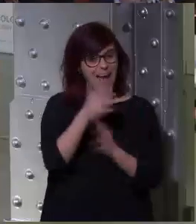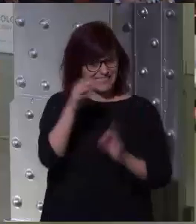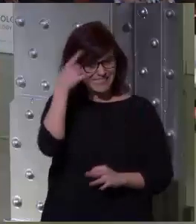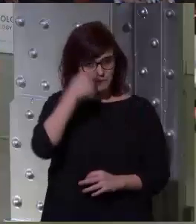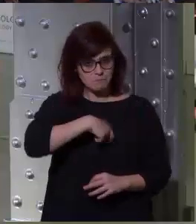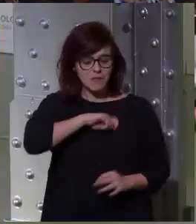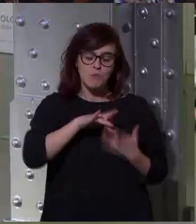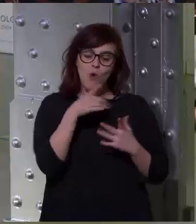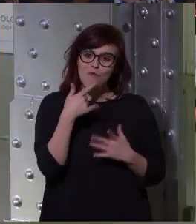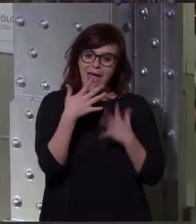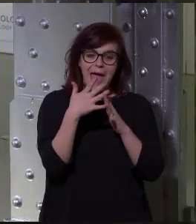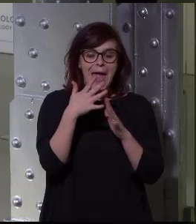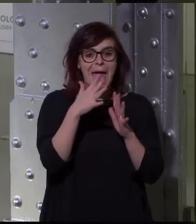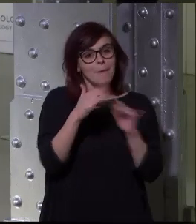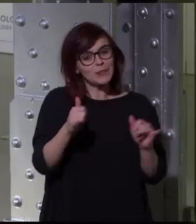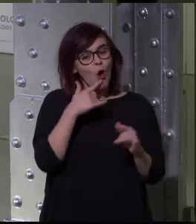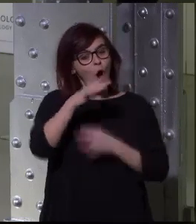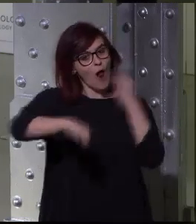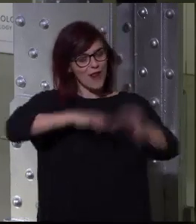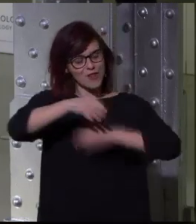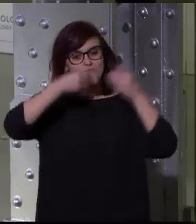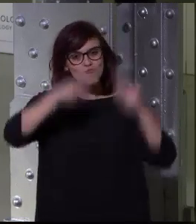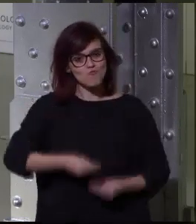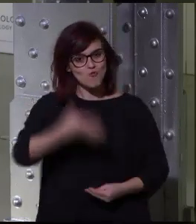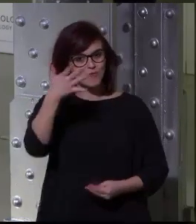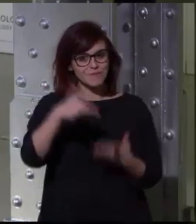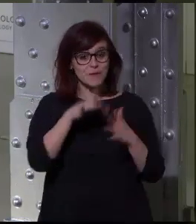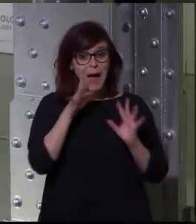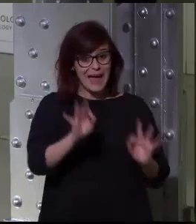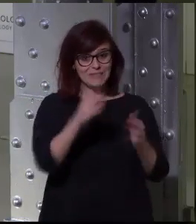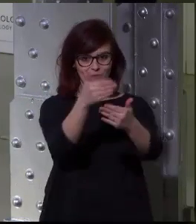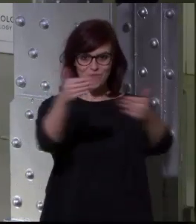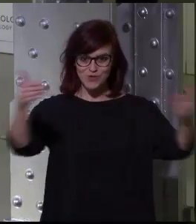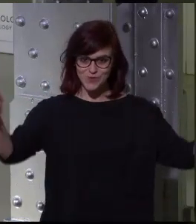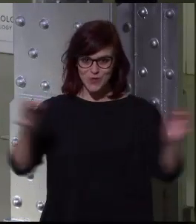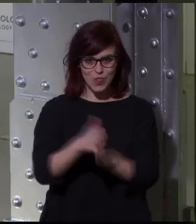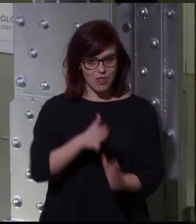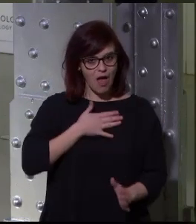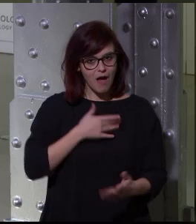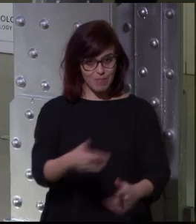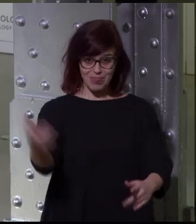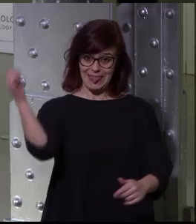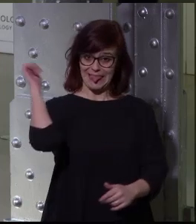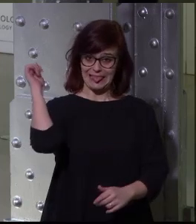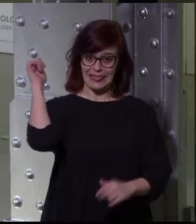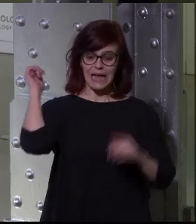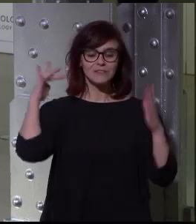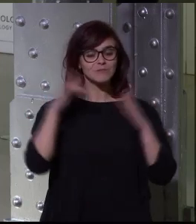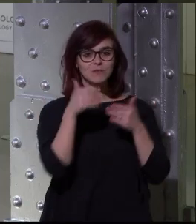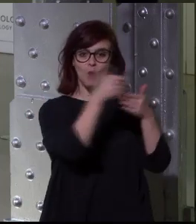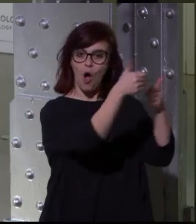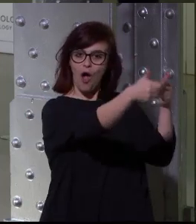buena noticia y especialmente en un marco incomparable como es la exposición que tenemos detrás,